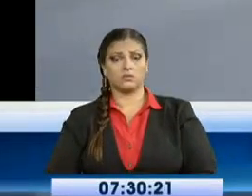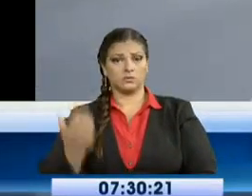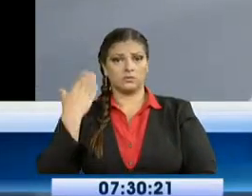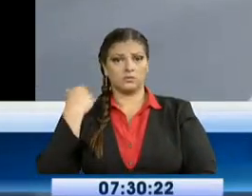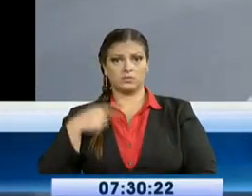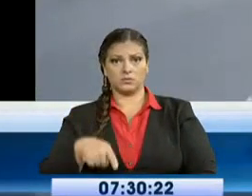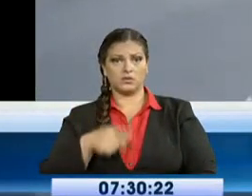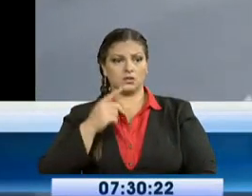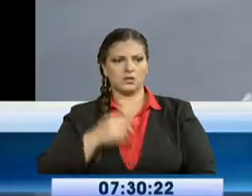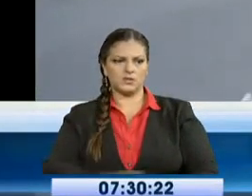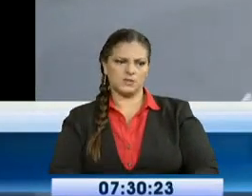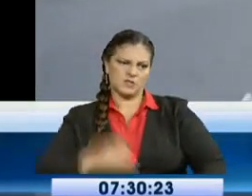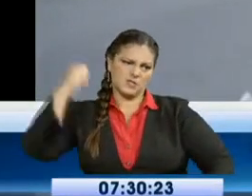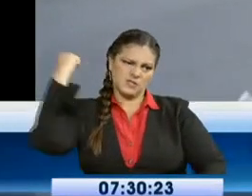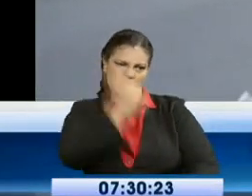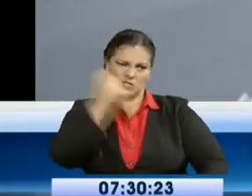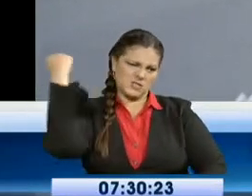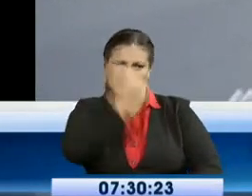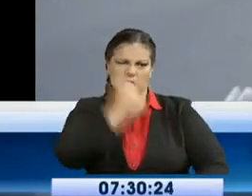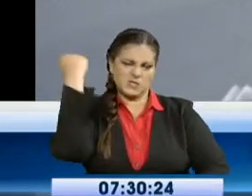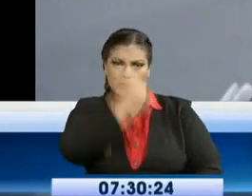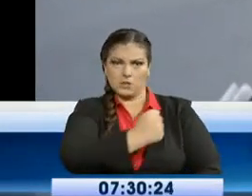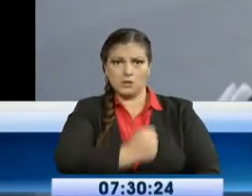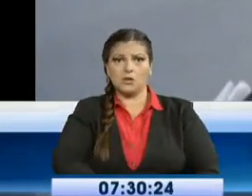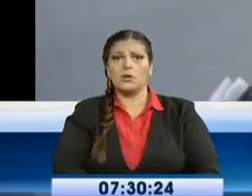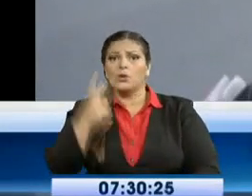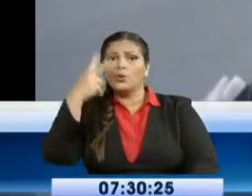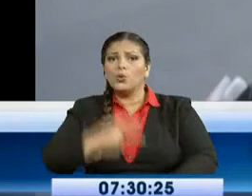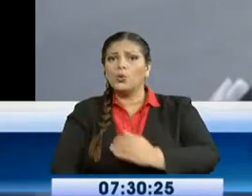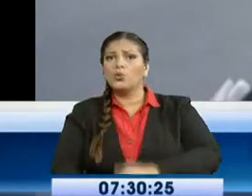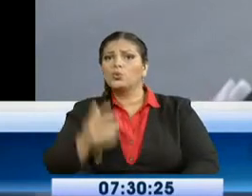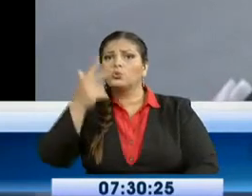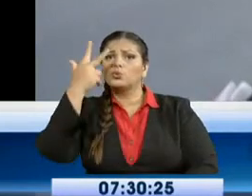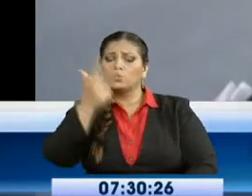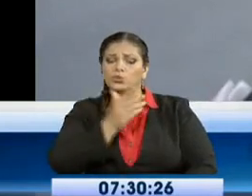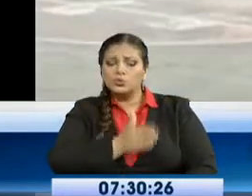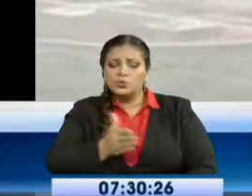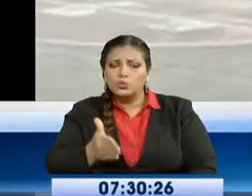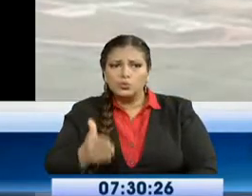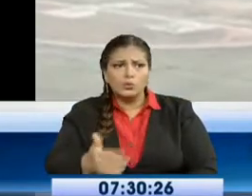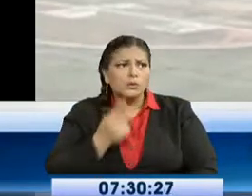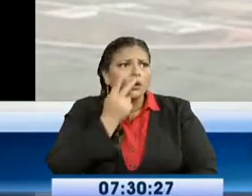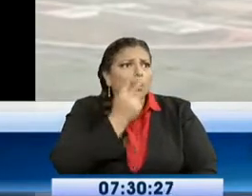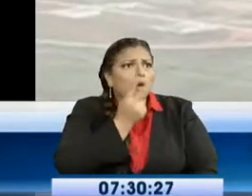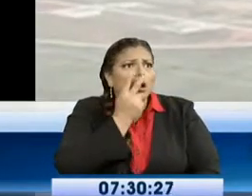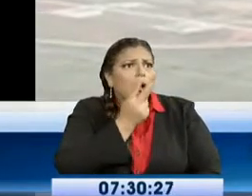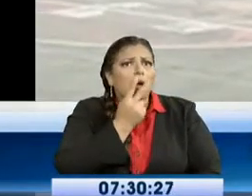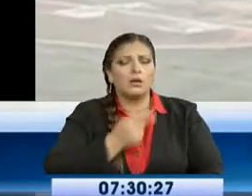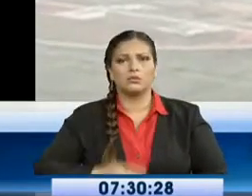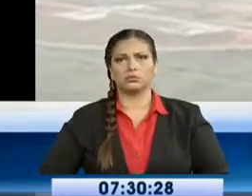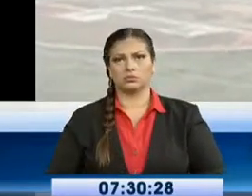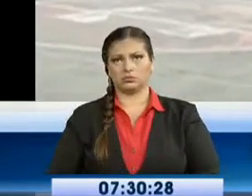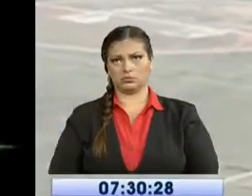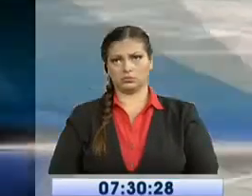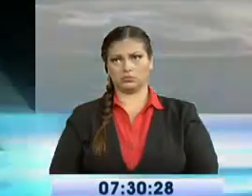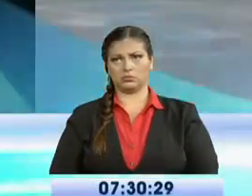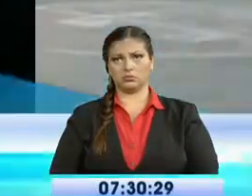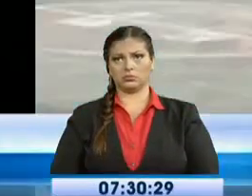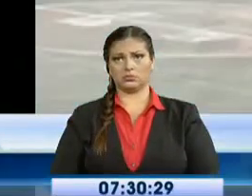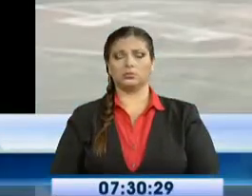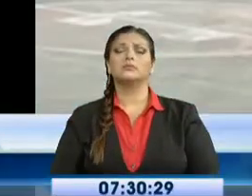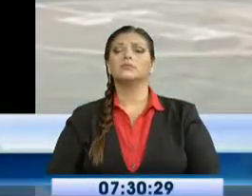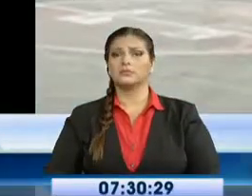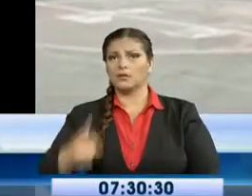Una niña presenció los hechos. No se encuentra al momento la niña. El fugitivo habría estado escondido en la ciudad del Coca